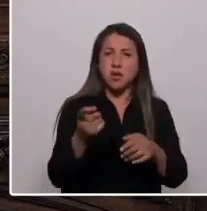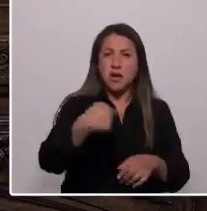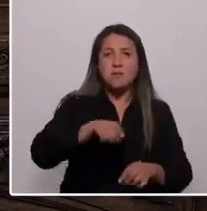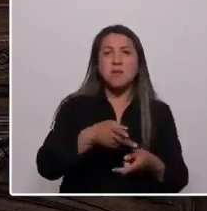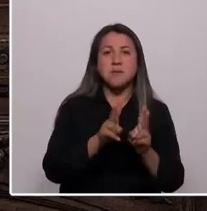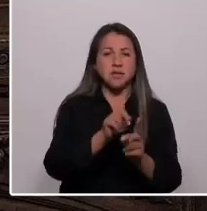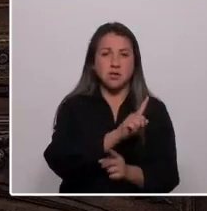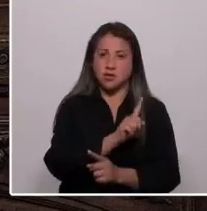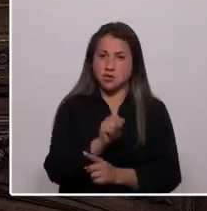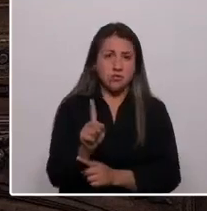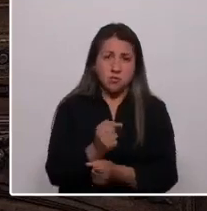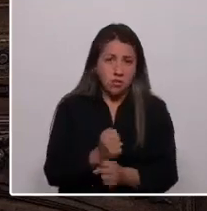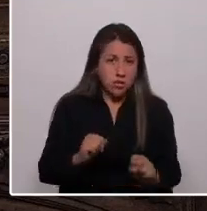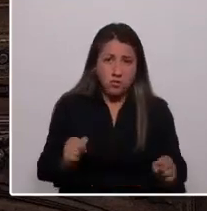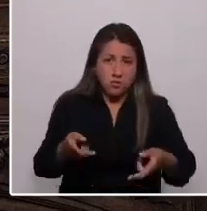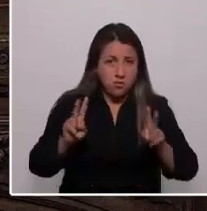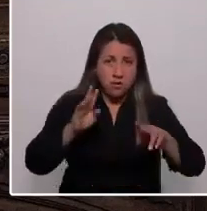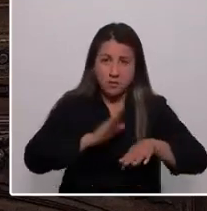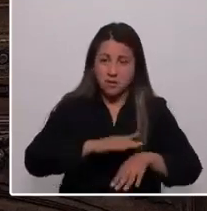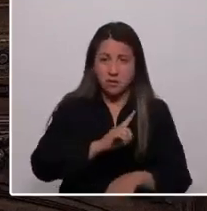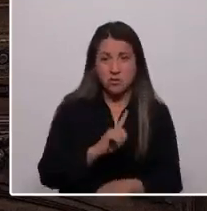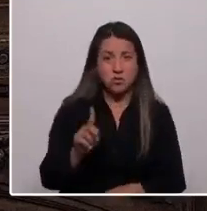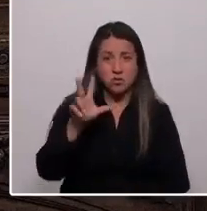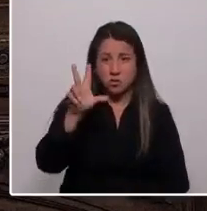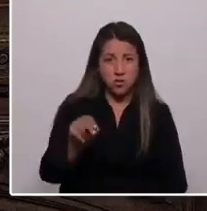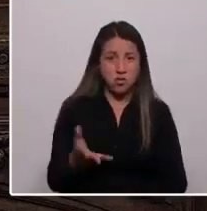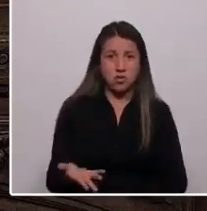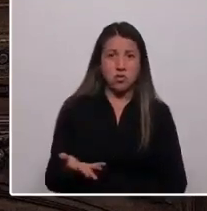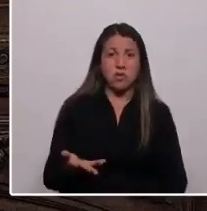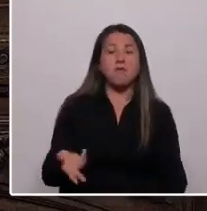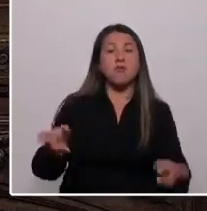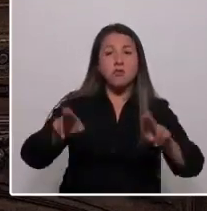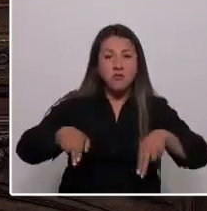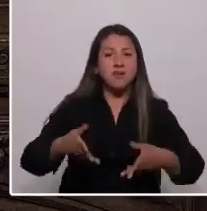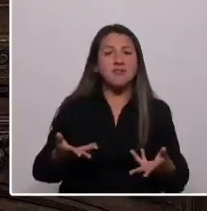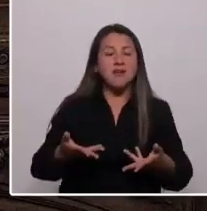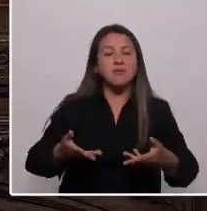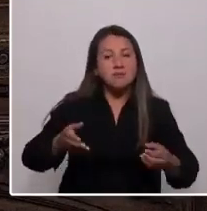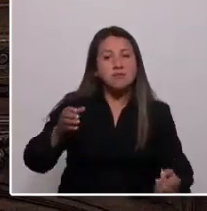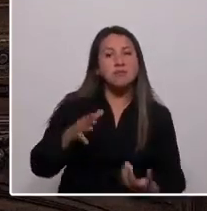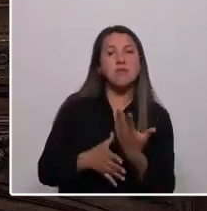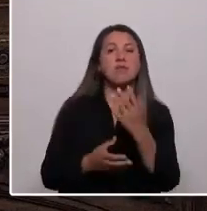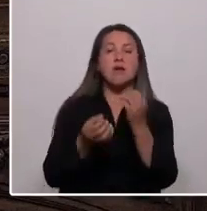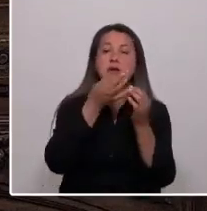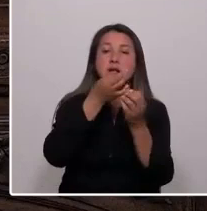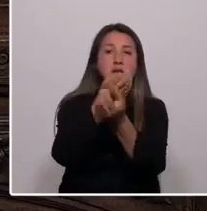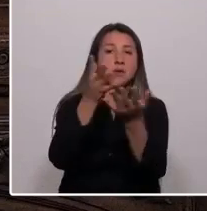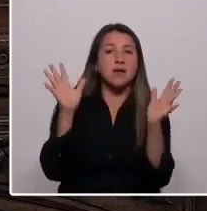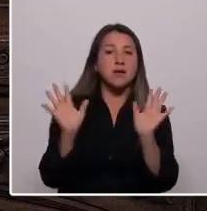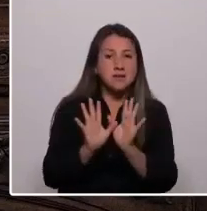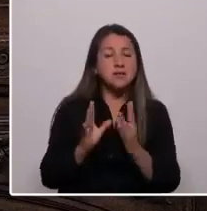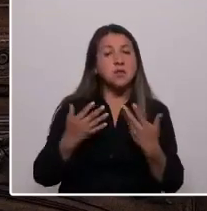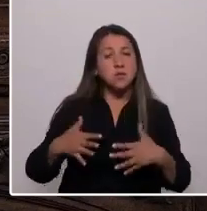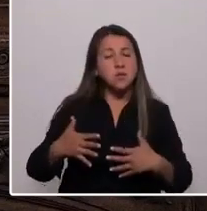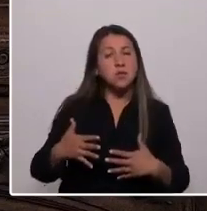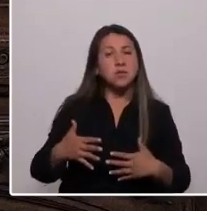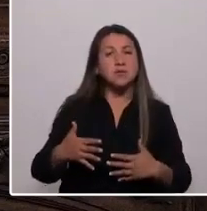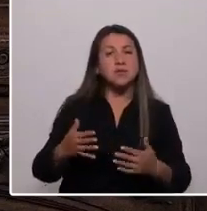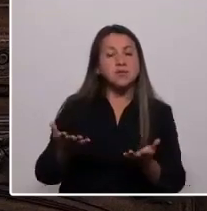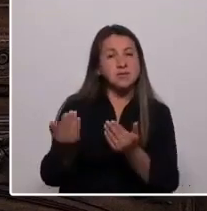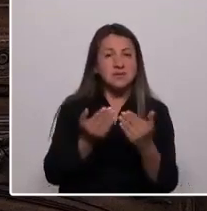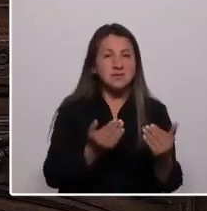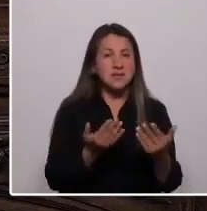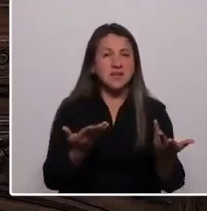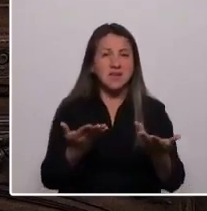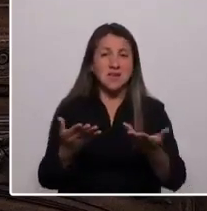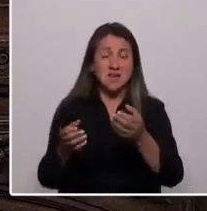sacrificado la reivindicación de la naturaleza es un imperativo ético es inaceptable que se siga existiendo la destrucción de la naturaleza para